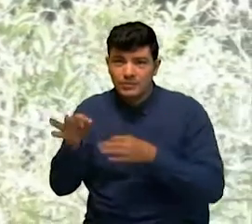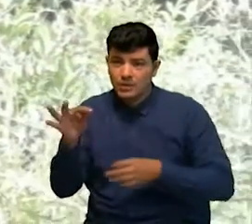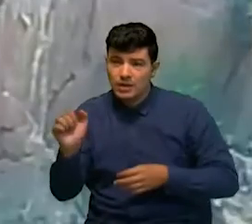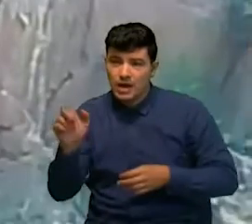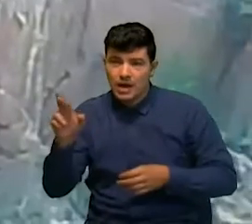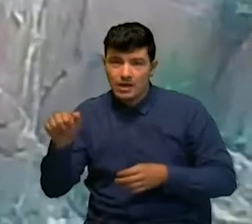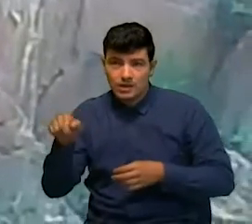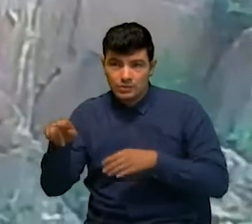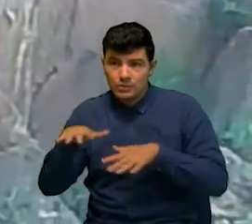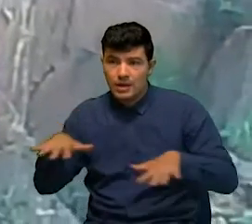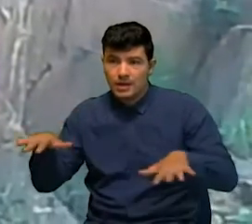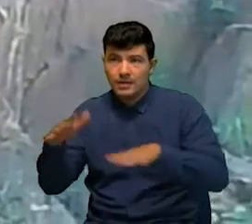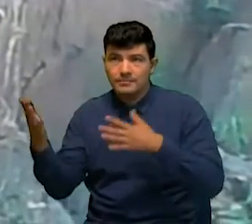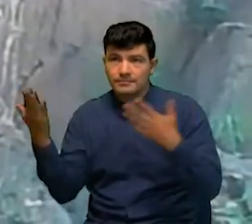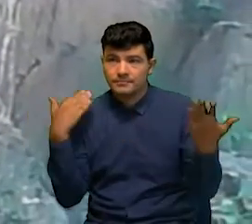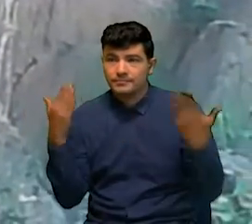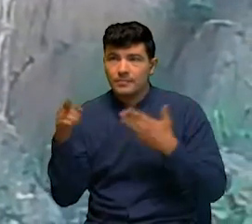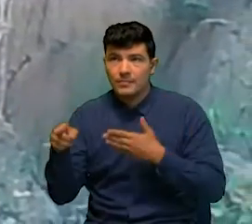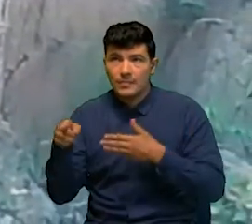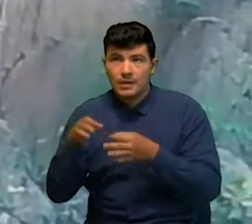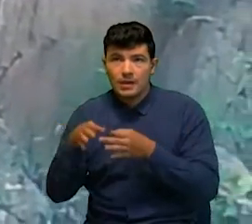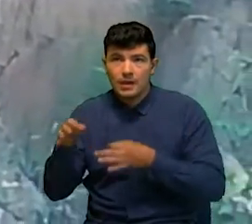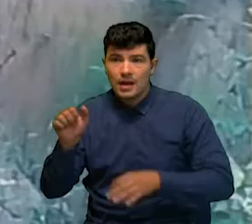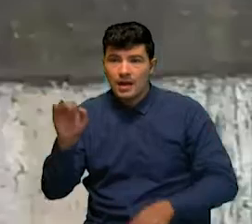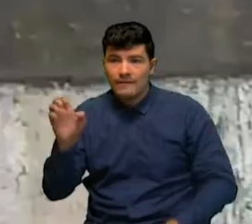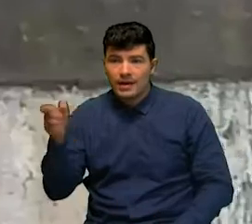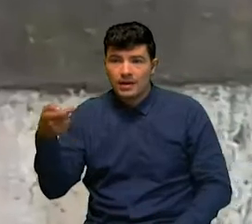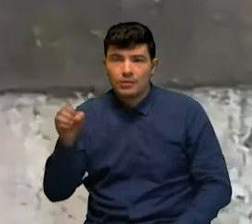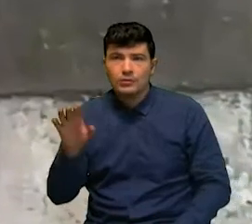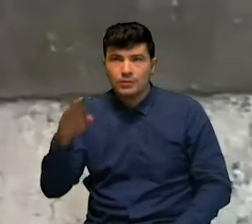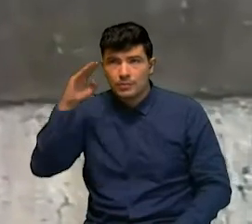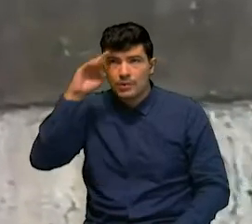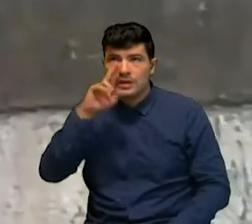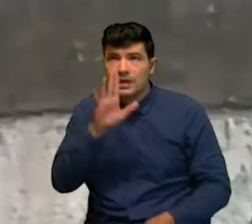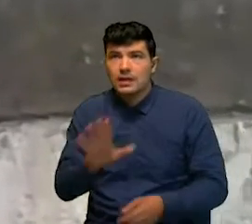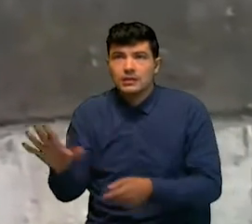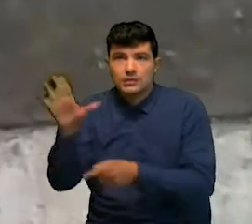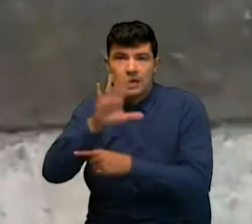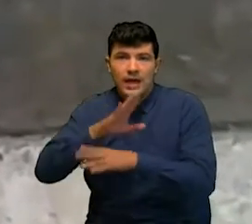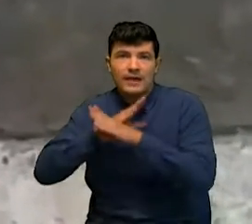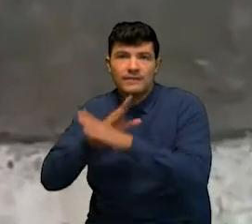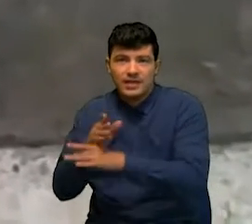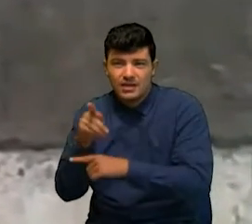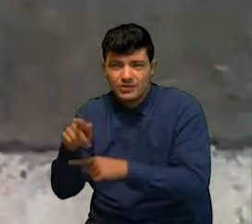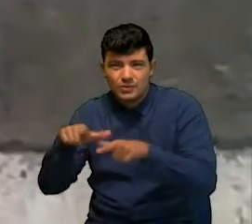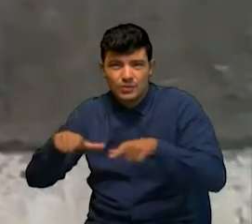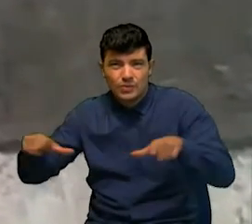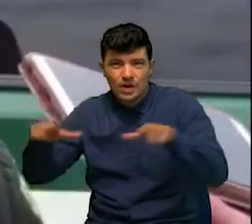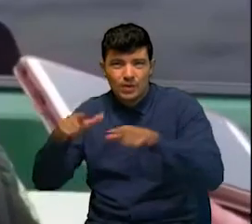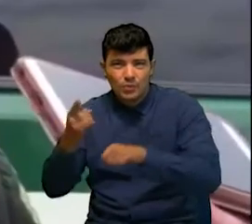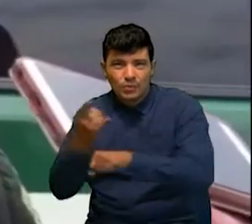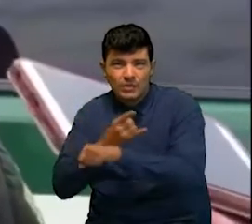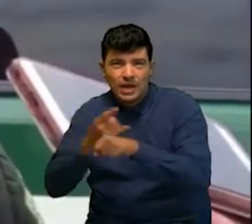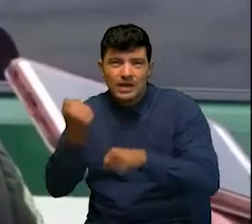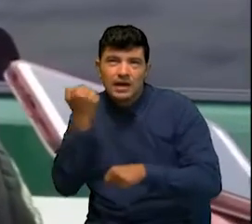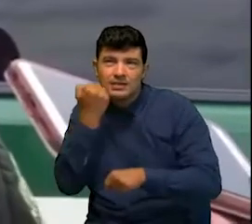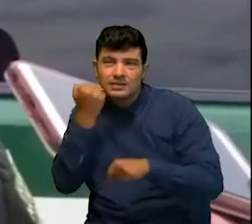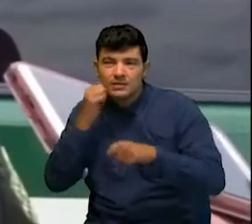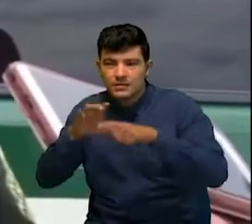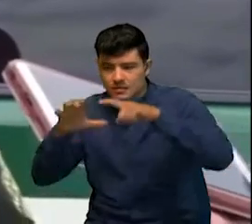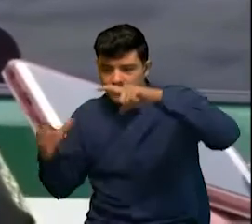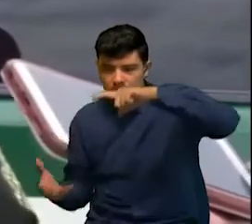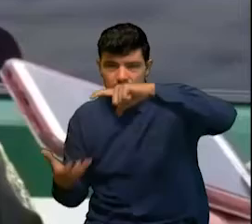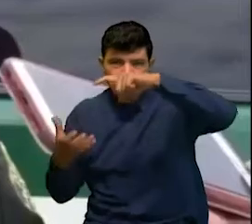rural del municipio de Ábrego, la policía frustró un ataque con cilindros explosivos. Estos individuos se encontraban debajo del puente con